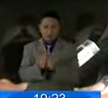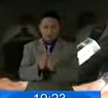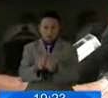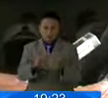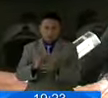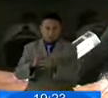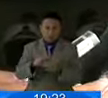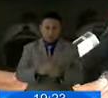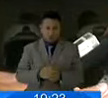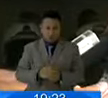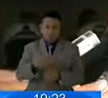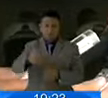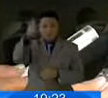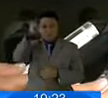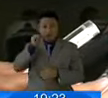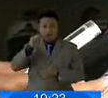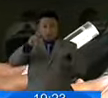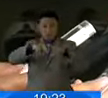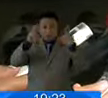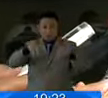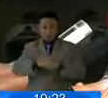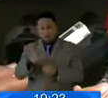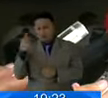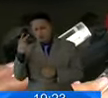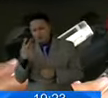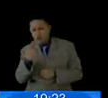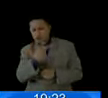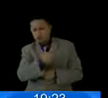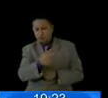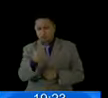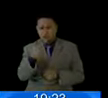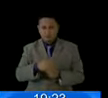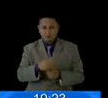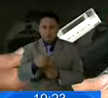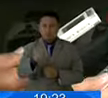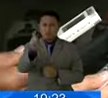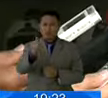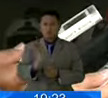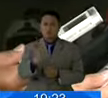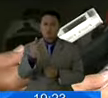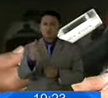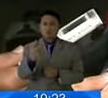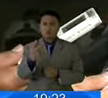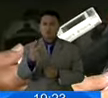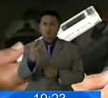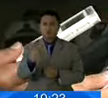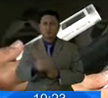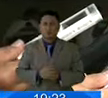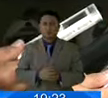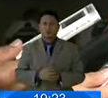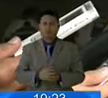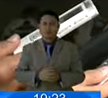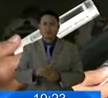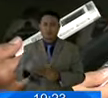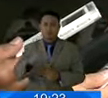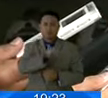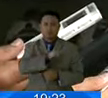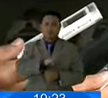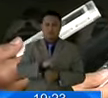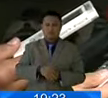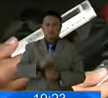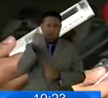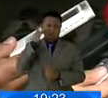por la parte posterior del centro comercial El Recreo, nos percatamos de 2 ciudadanos que se encontraban en una actitud